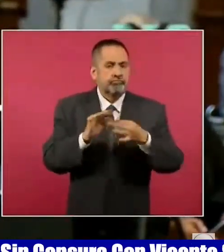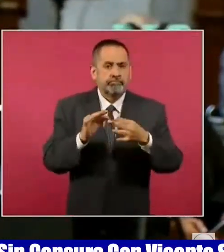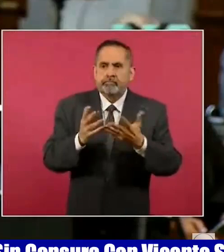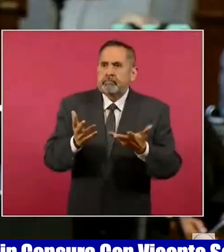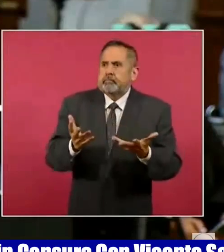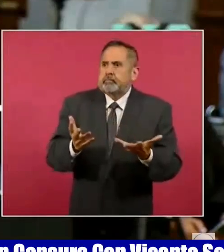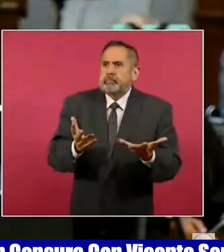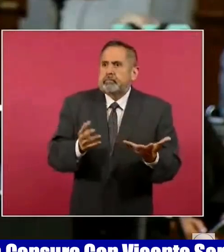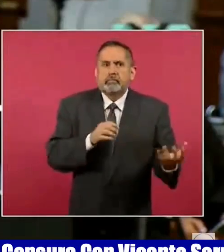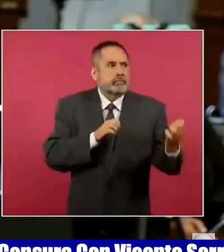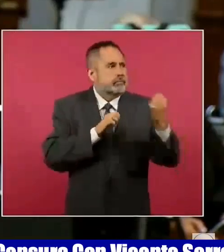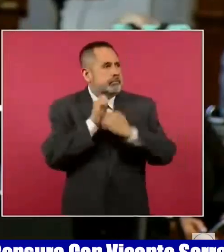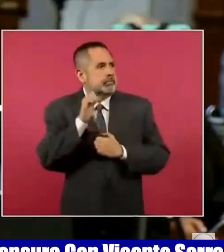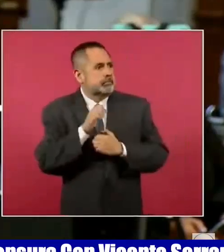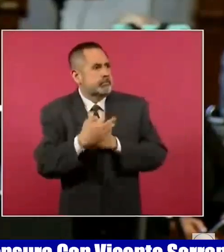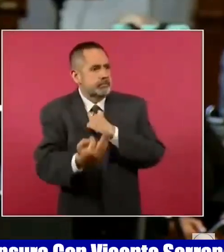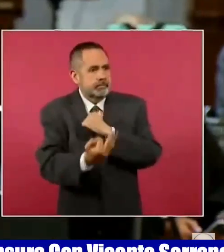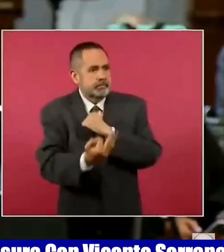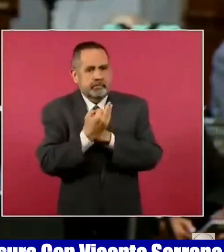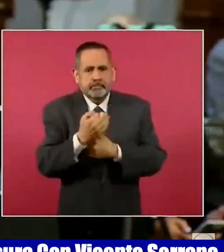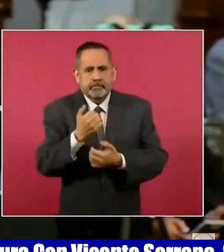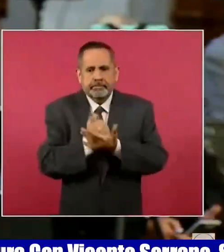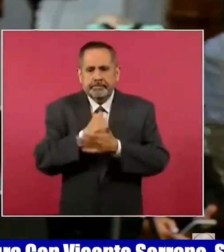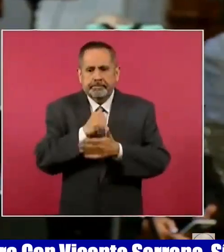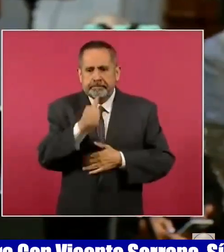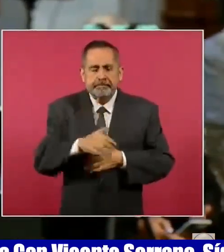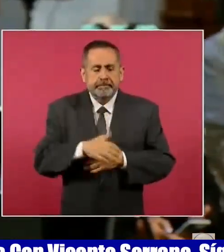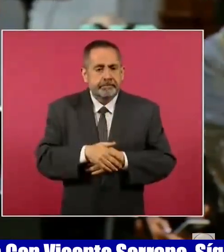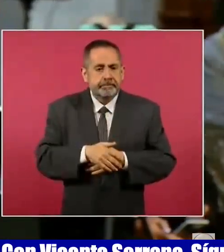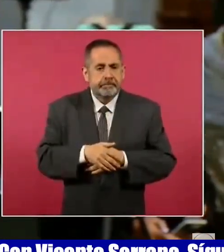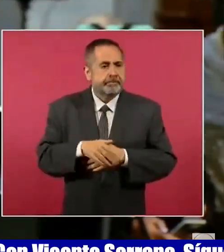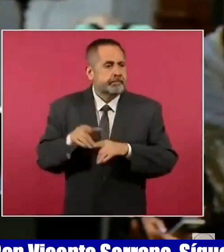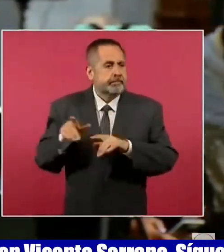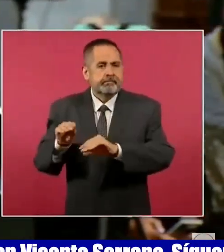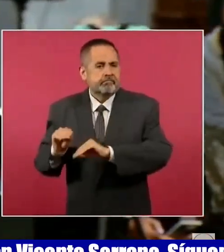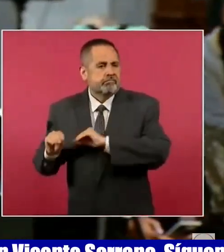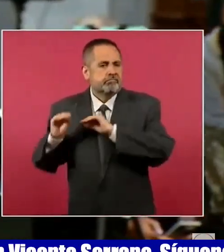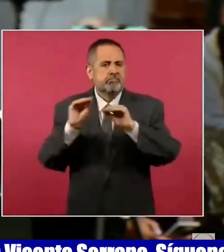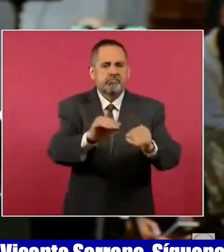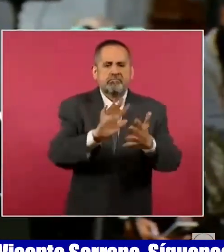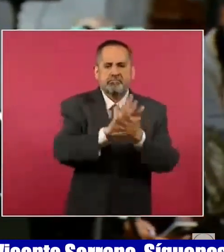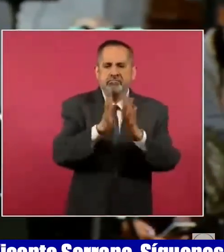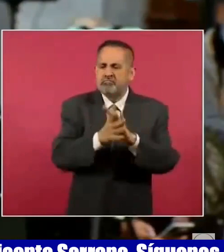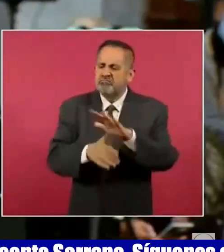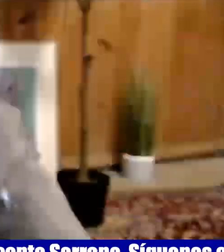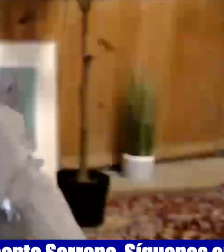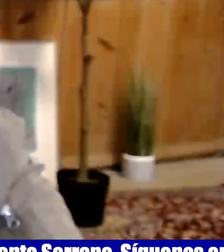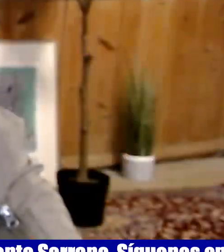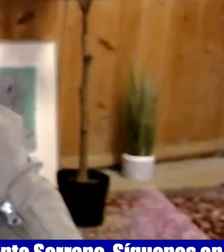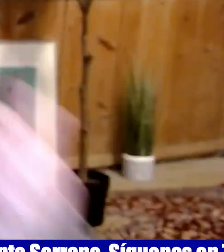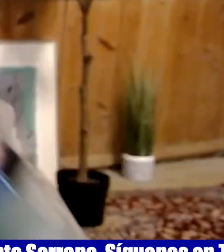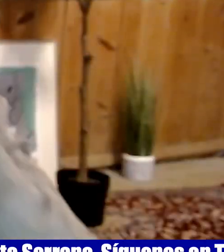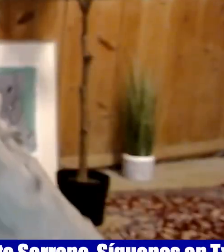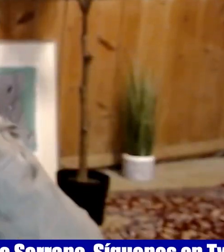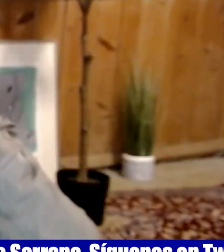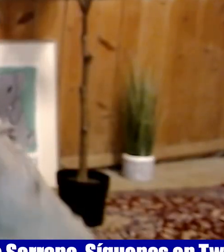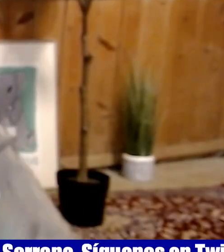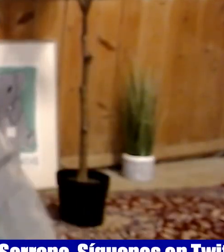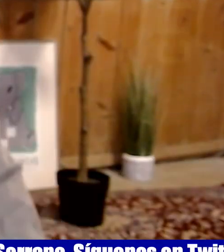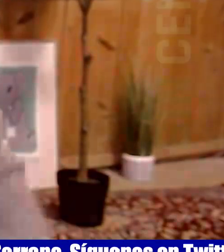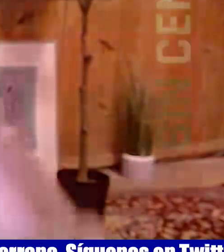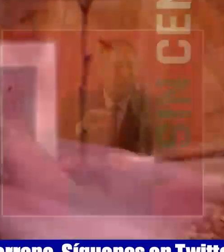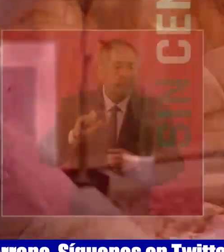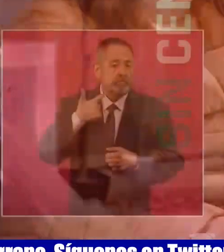Sin Censura le estamos simple y sencillamente citando lo que planteó en su momento María Luisa Estrada y lo que planteó Ernesto